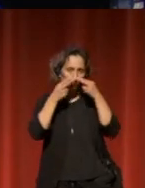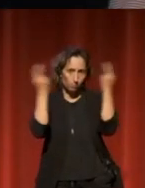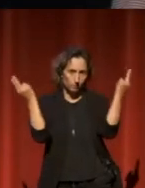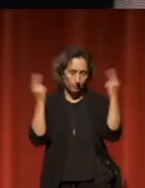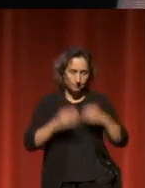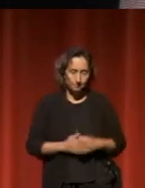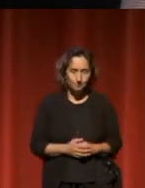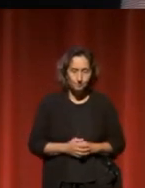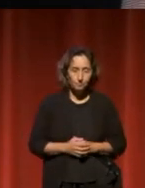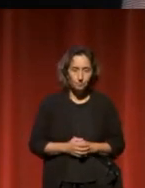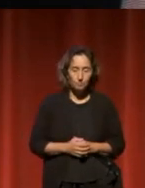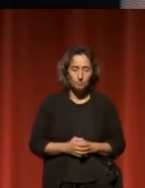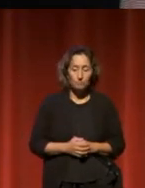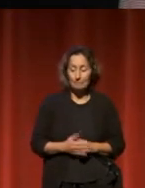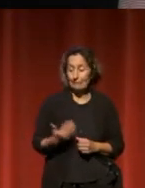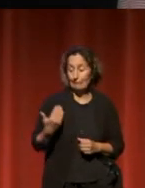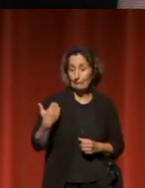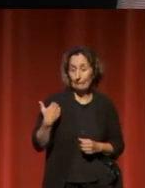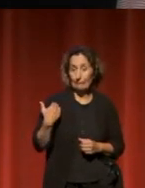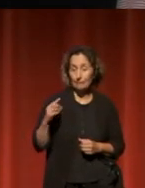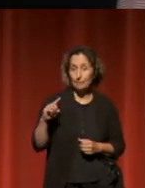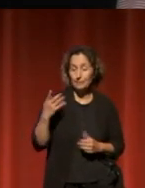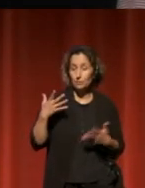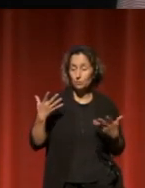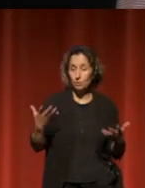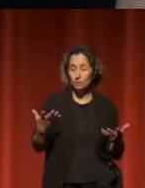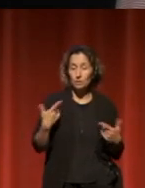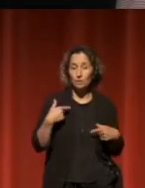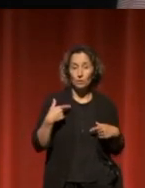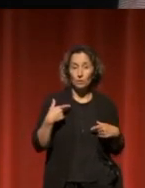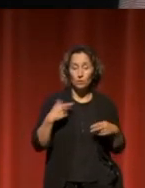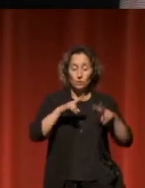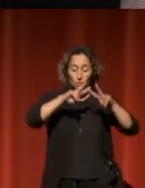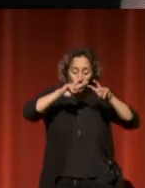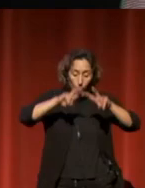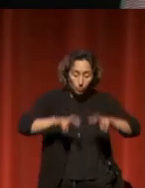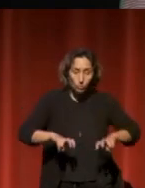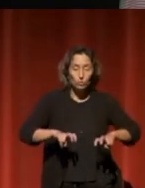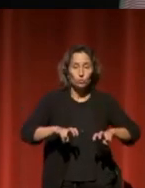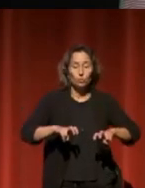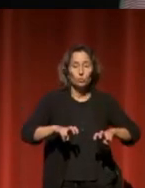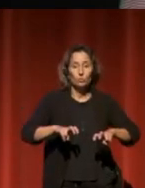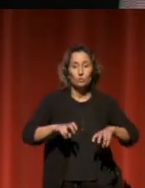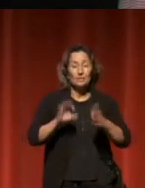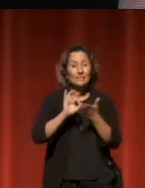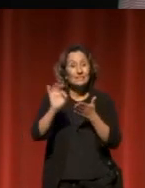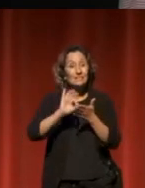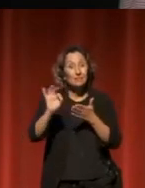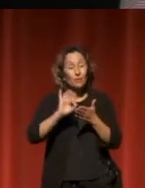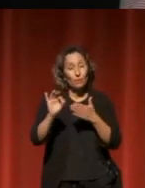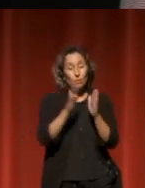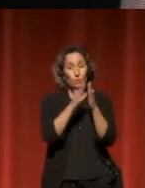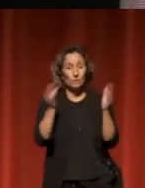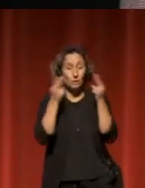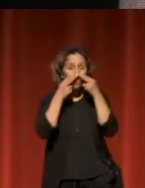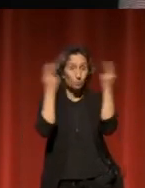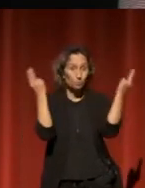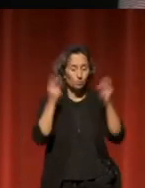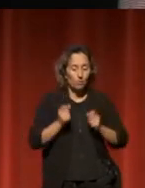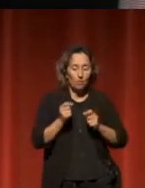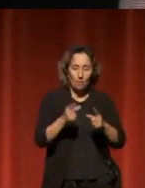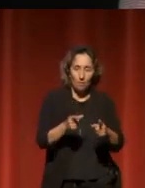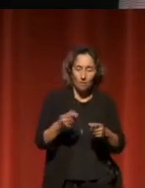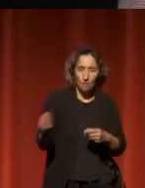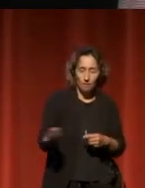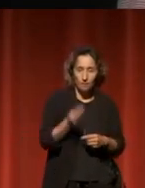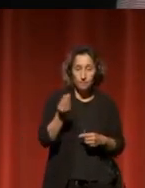públicas. Entre los más recientes destaca el estudio Universalizar los servicios bibliotecarios públicos en España, editado